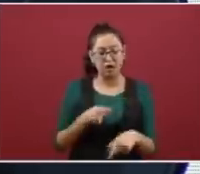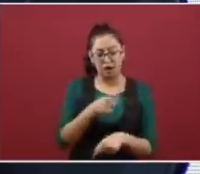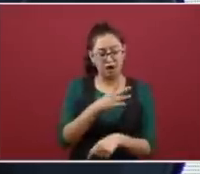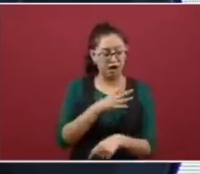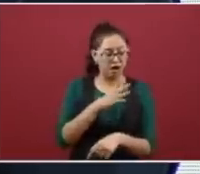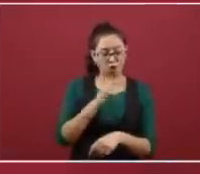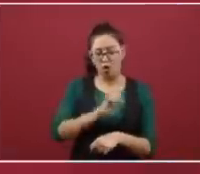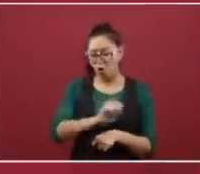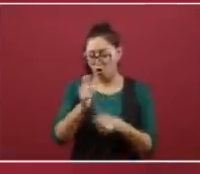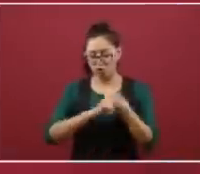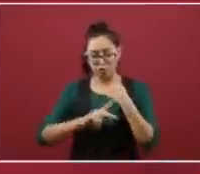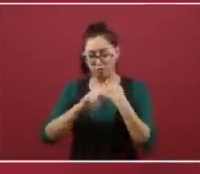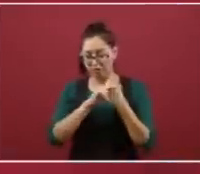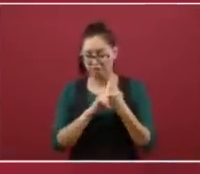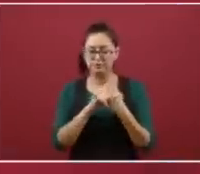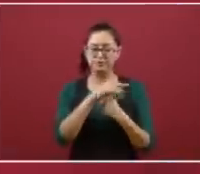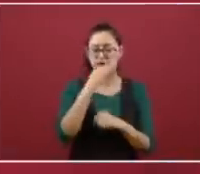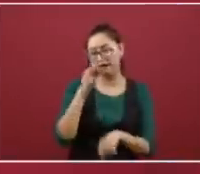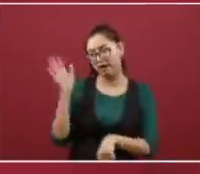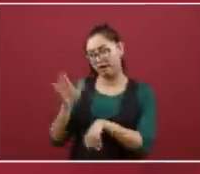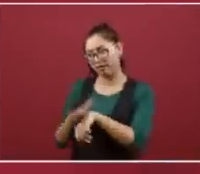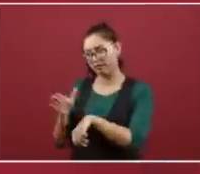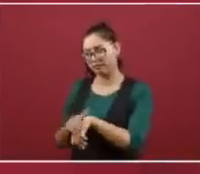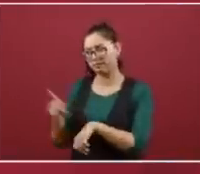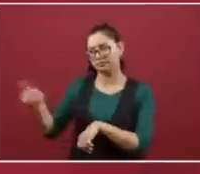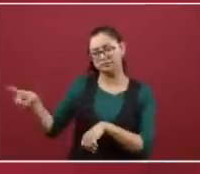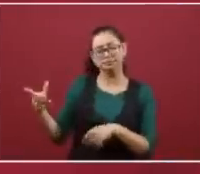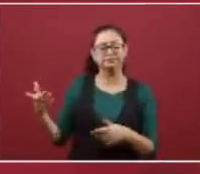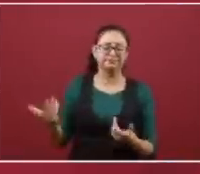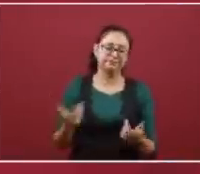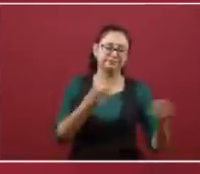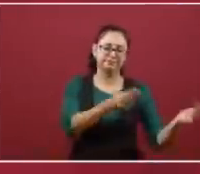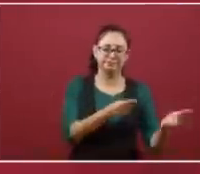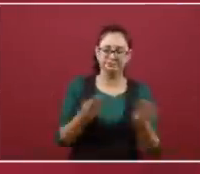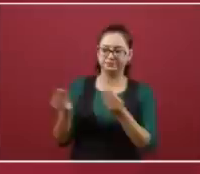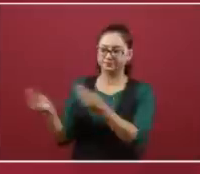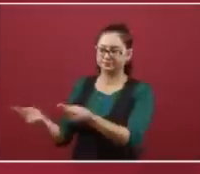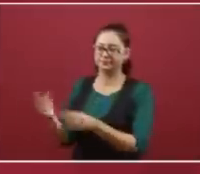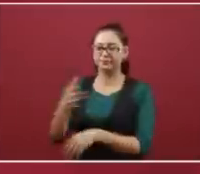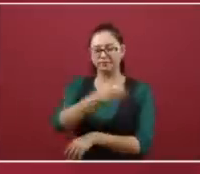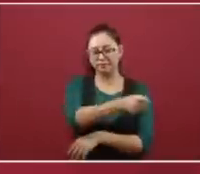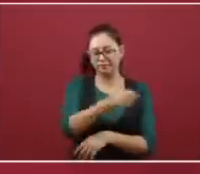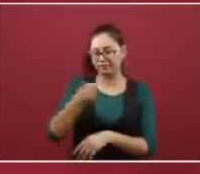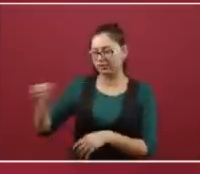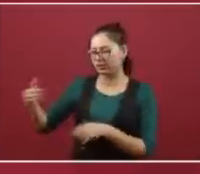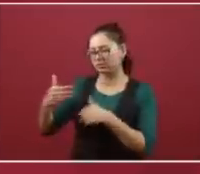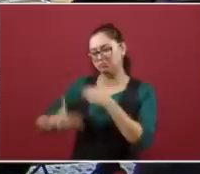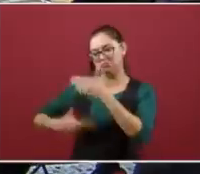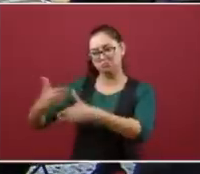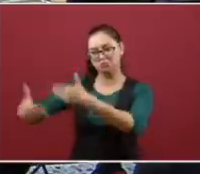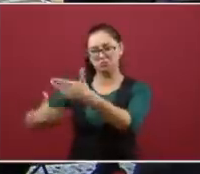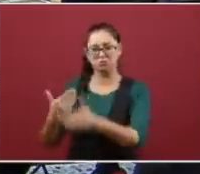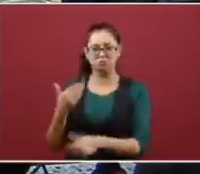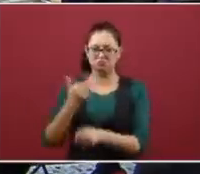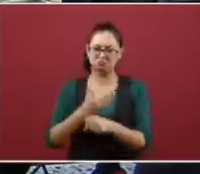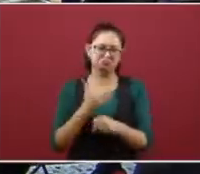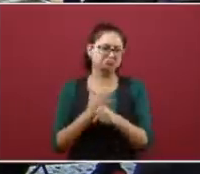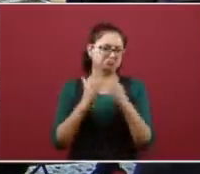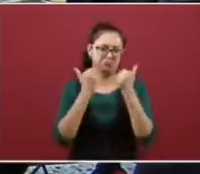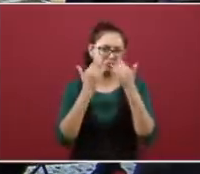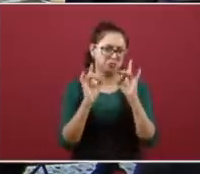hace el conocimiento de migración y ellos hacen el procedimiento en este caso no había pero tampoco fue detectado